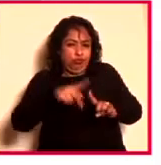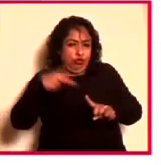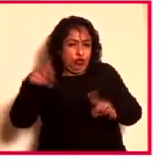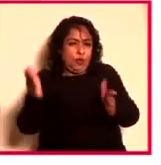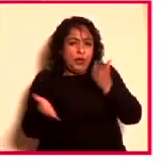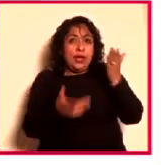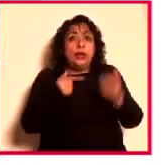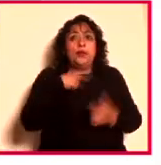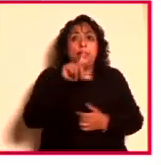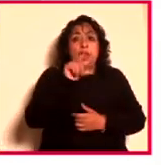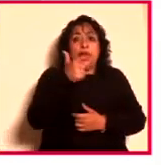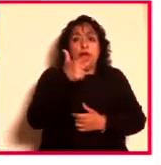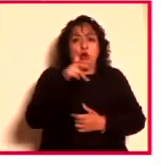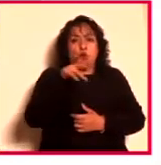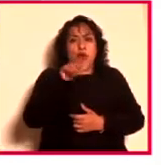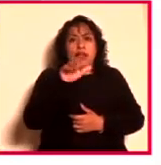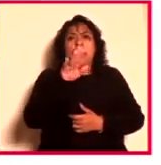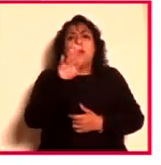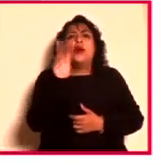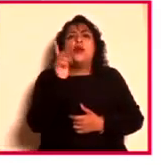Labradores tiene atractivos de la pesca,